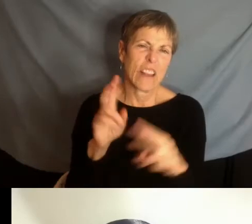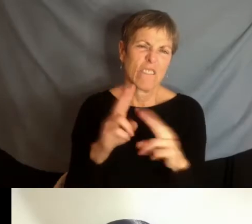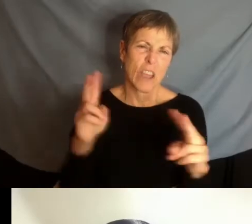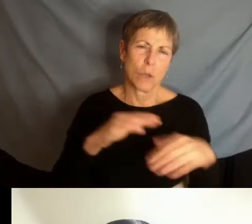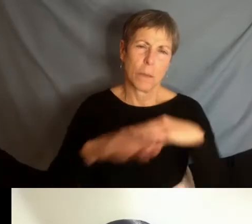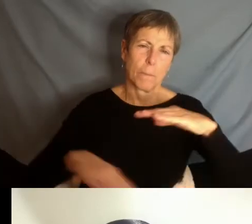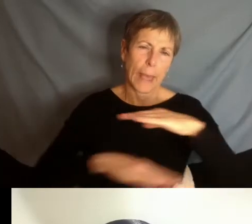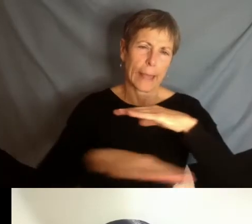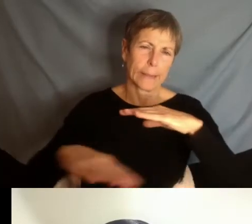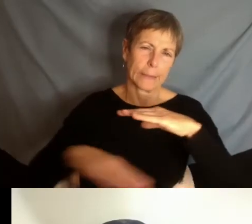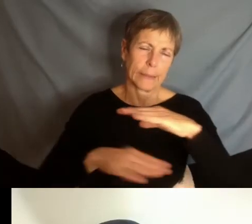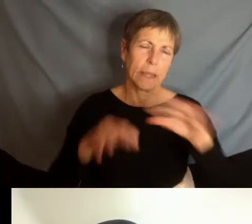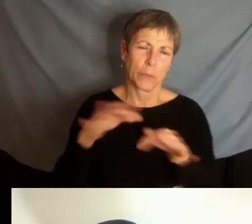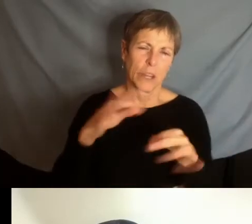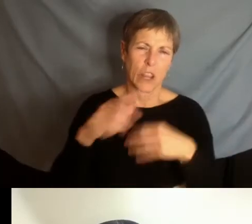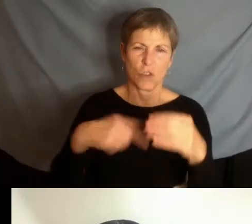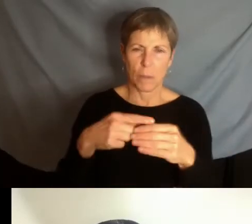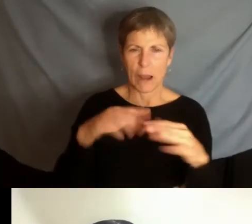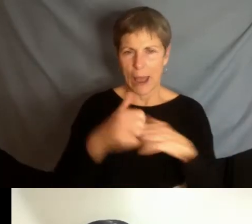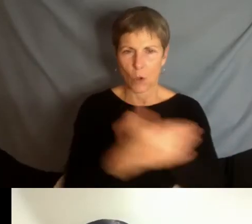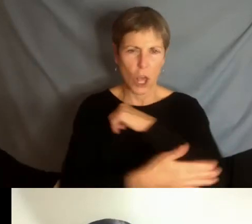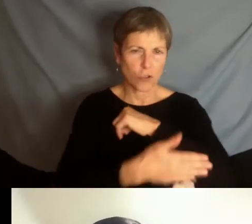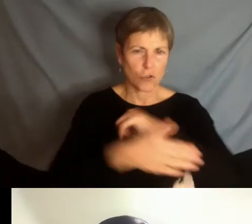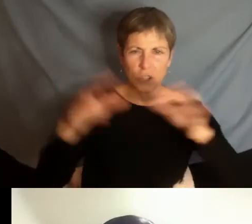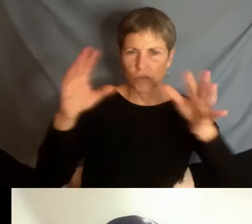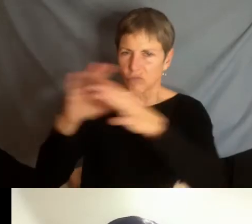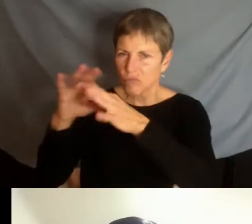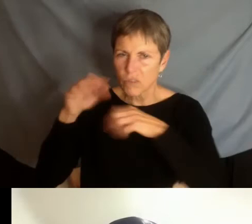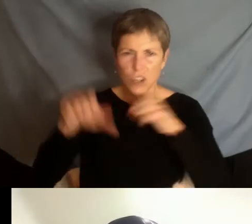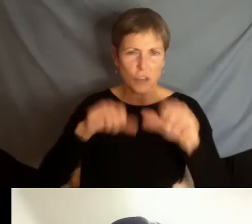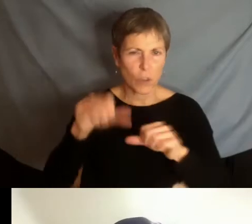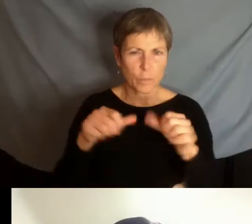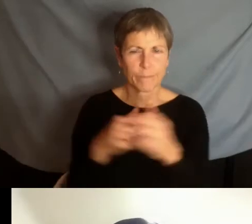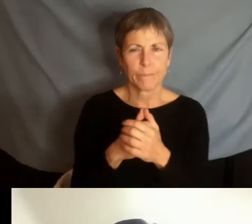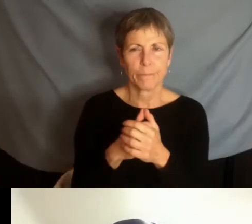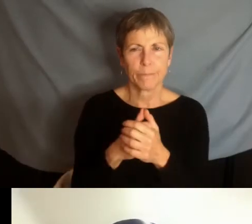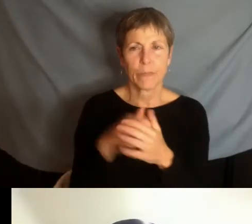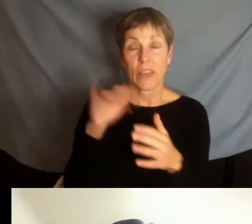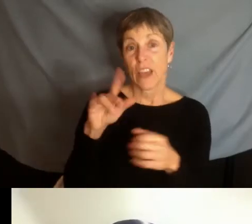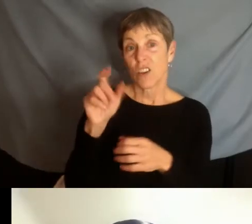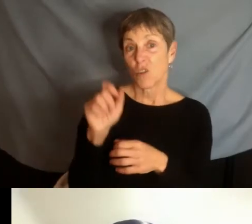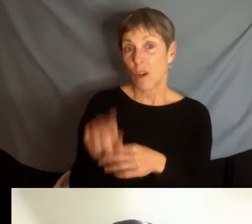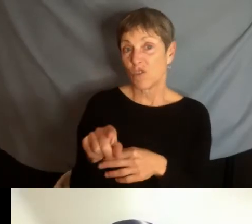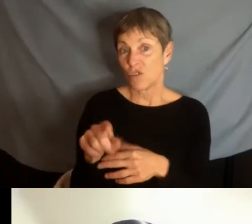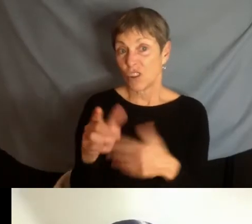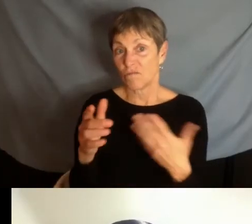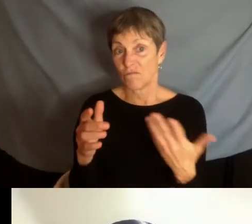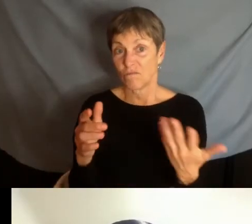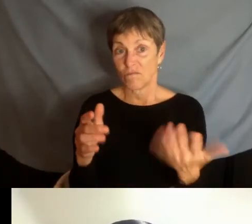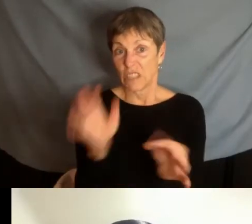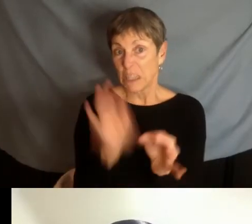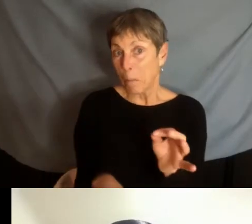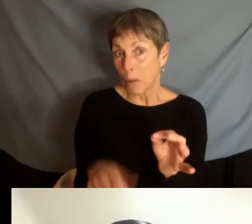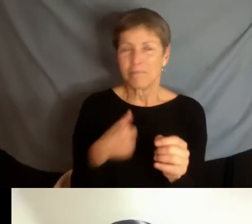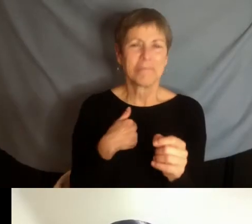típica y básica y la definición en el contexto de relaciones internacionales. Ya que la pregunta no tiene mucho más para